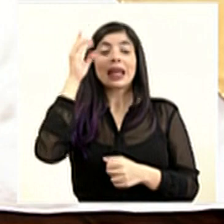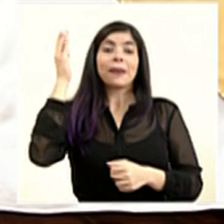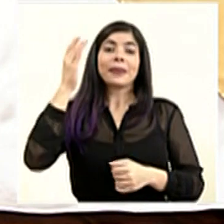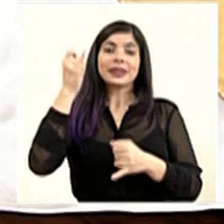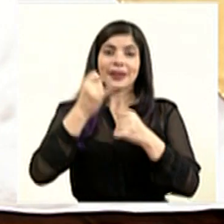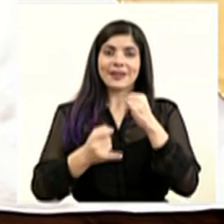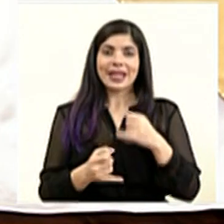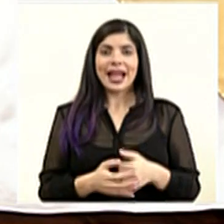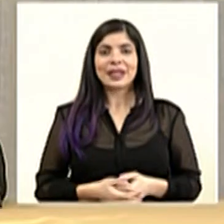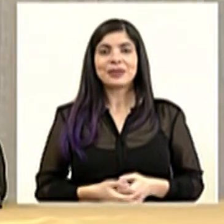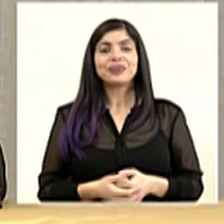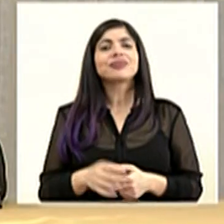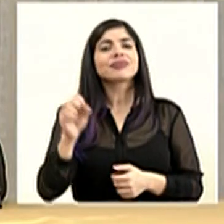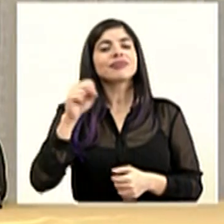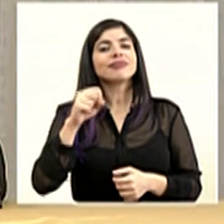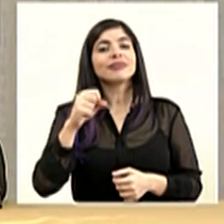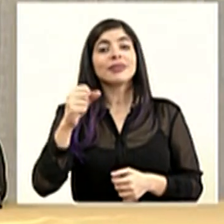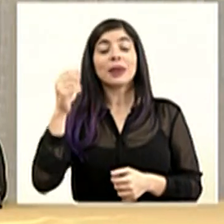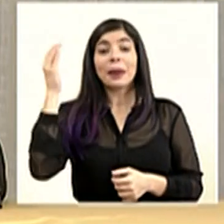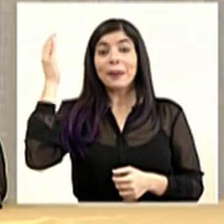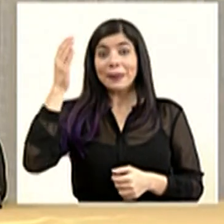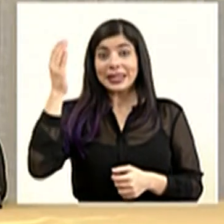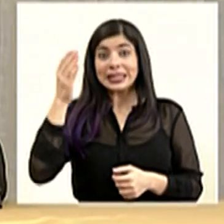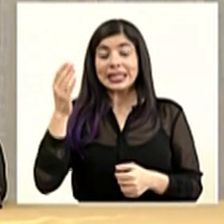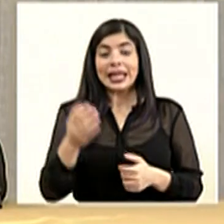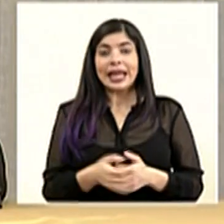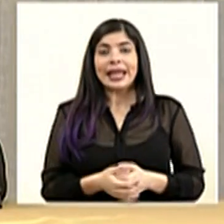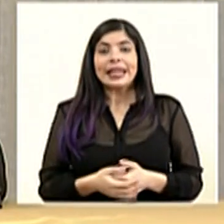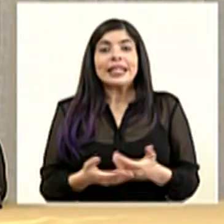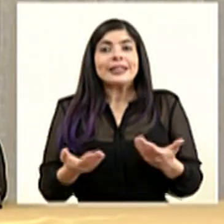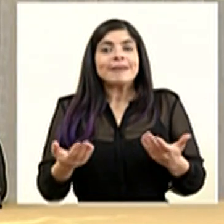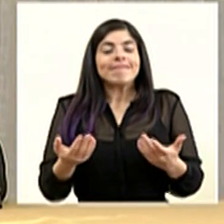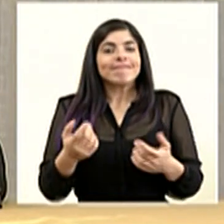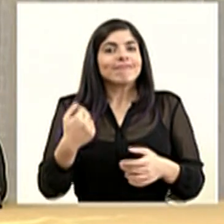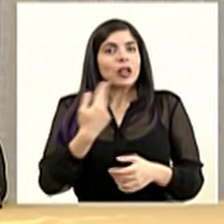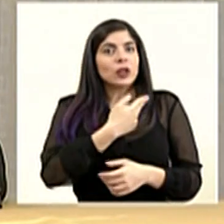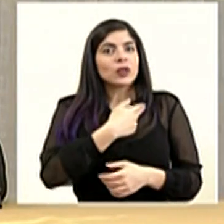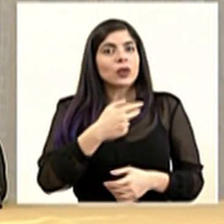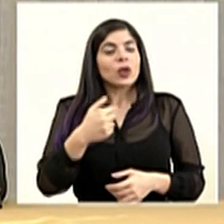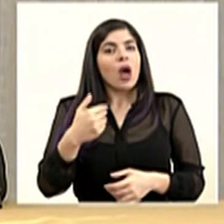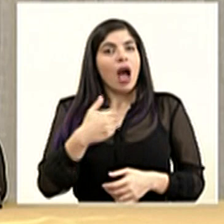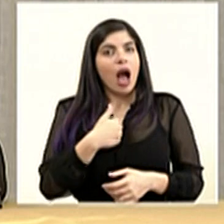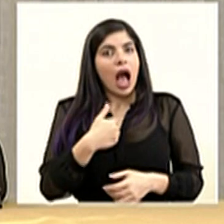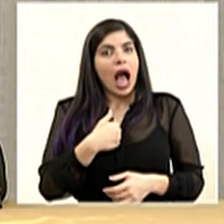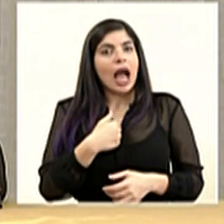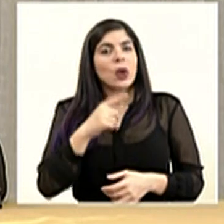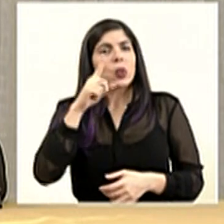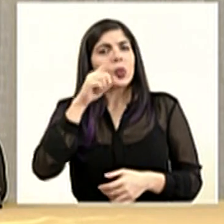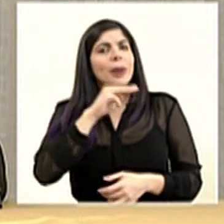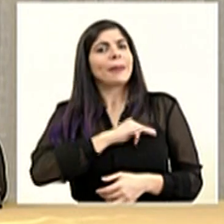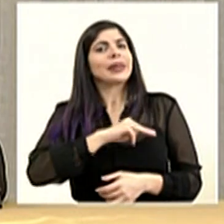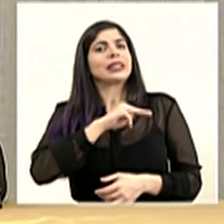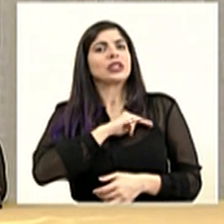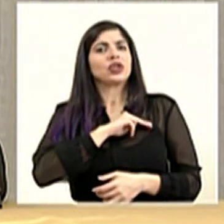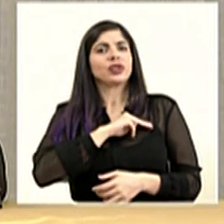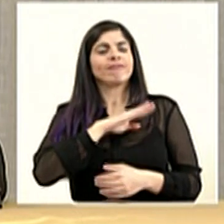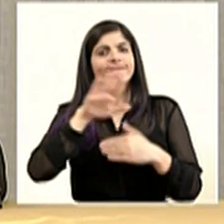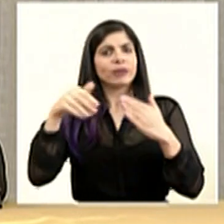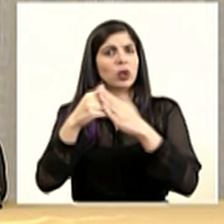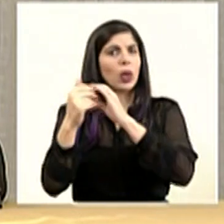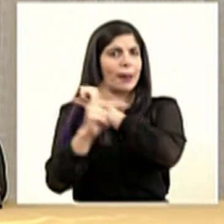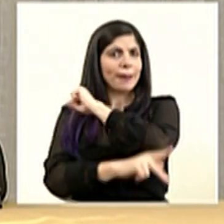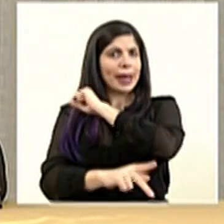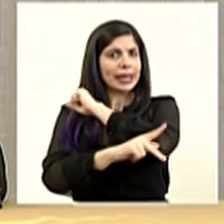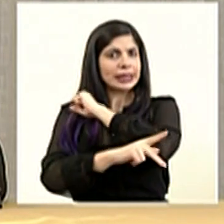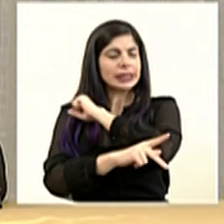final. Sí, el mensaje pues es que tenemos una misión país que